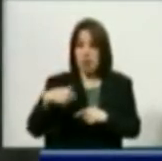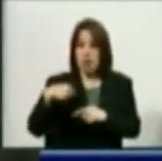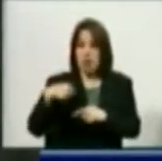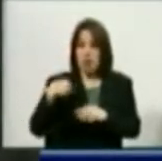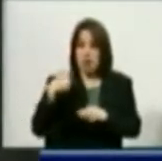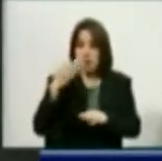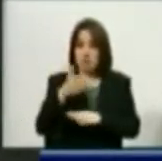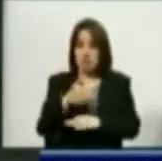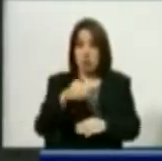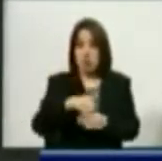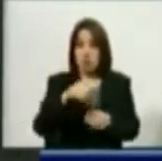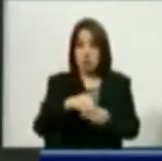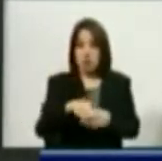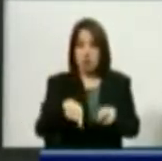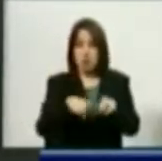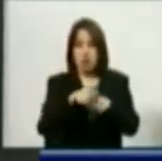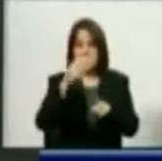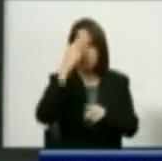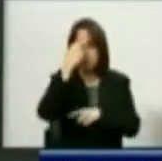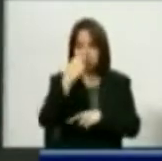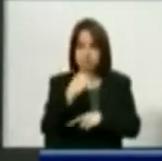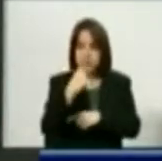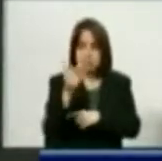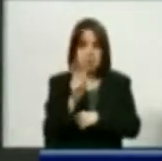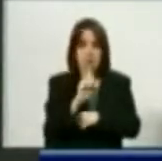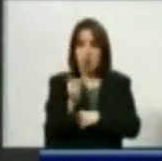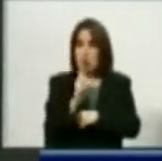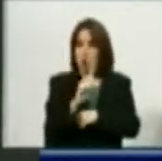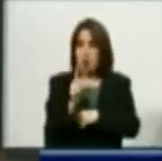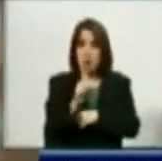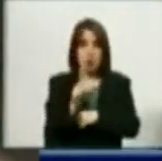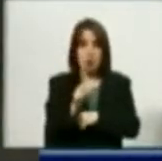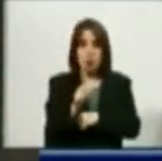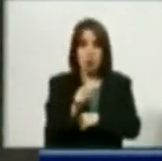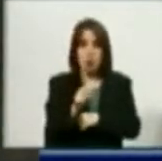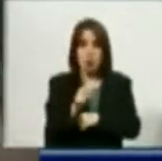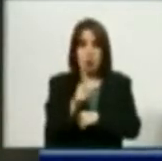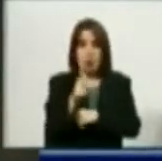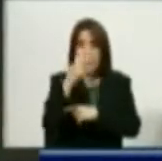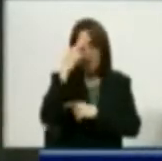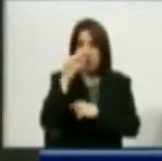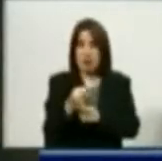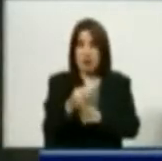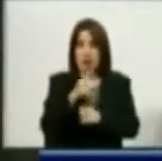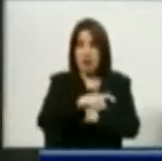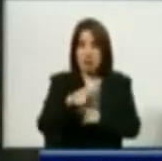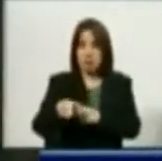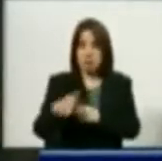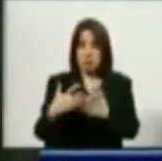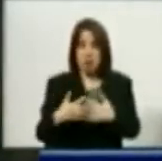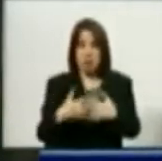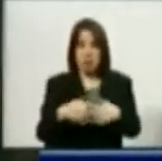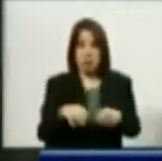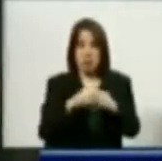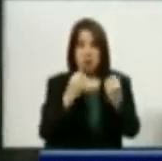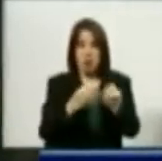porque el mesianismo es eso creer de manera ciega en algo o en alguien no